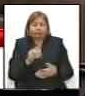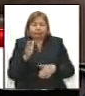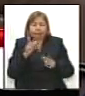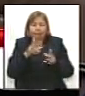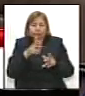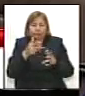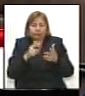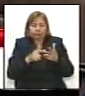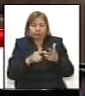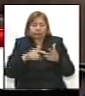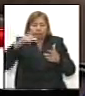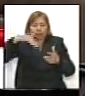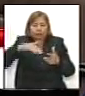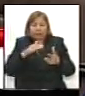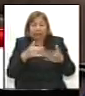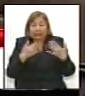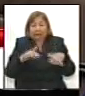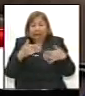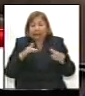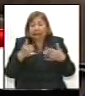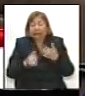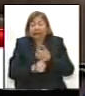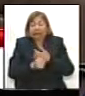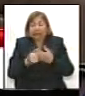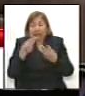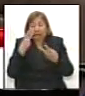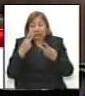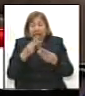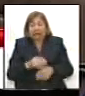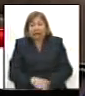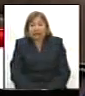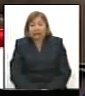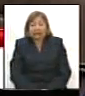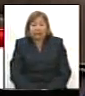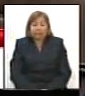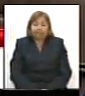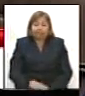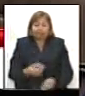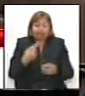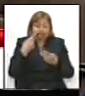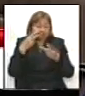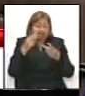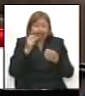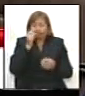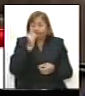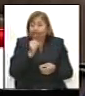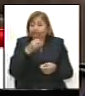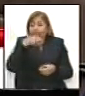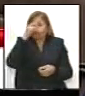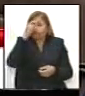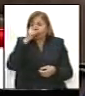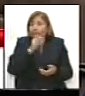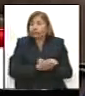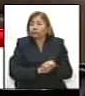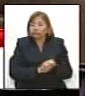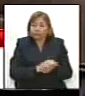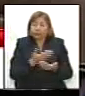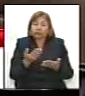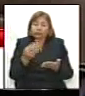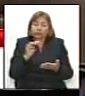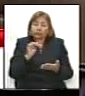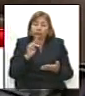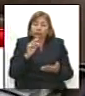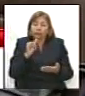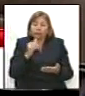bajada es la más accesible para la familia visitante. Recorriendo dentro del cañón del sur a norte podemos observar la muralla del